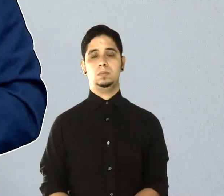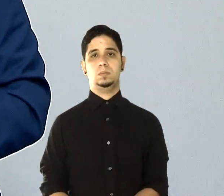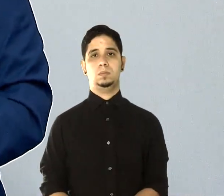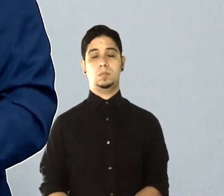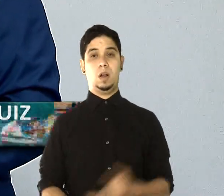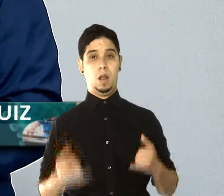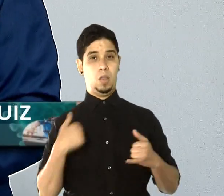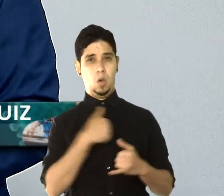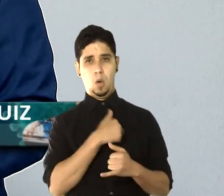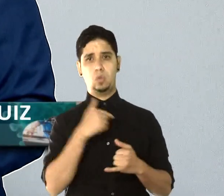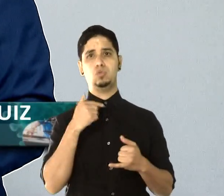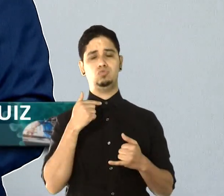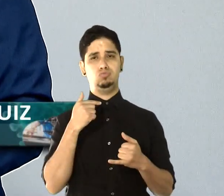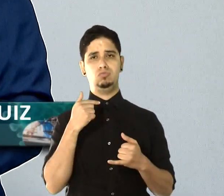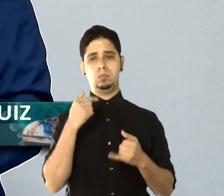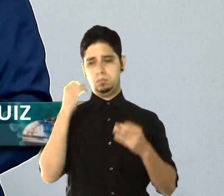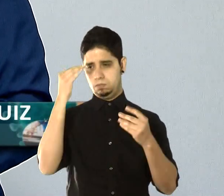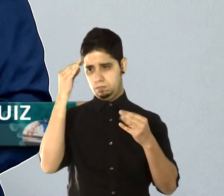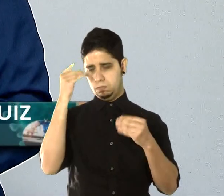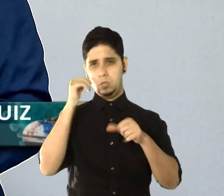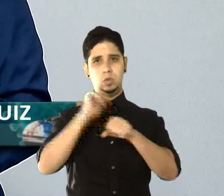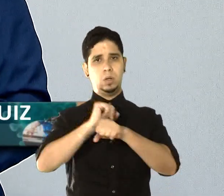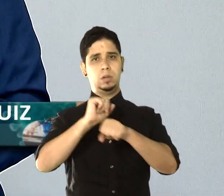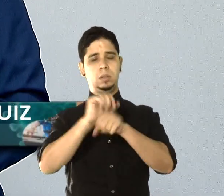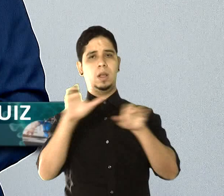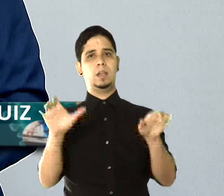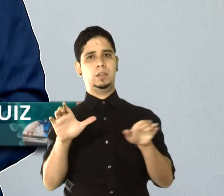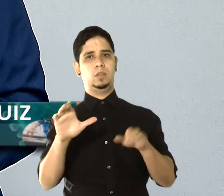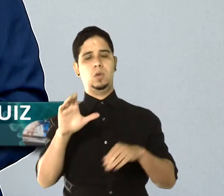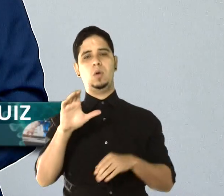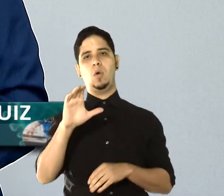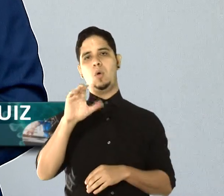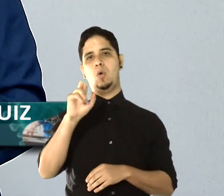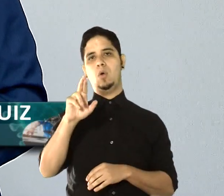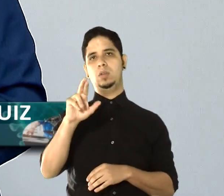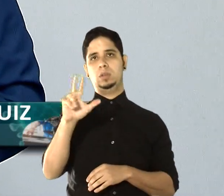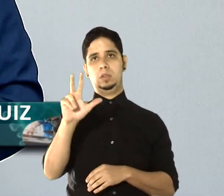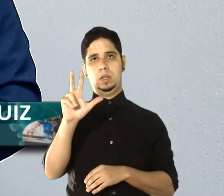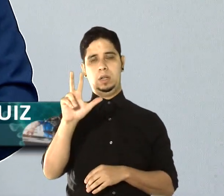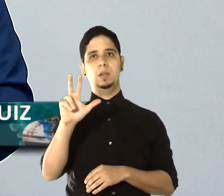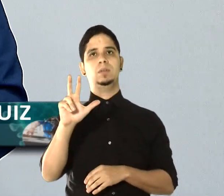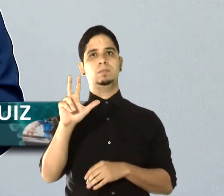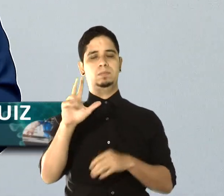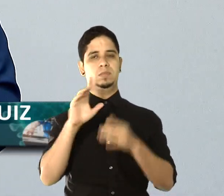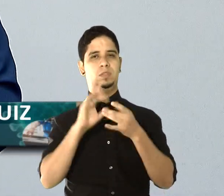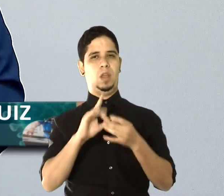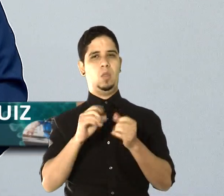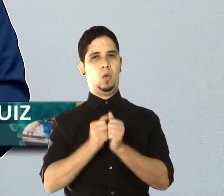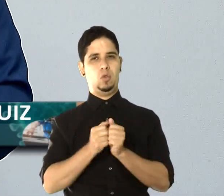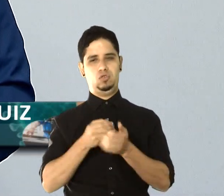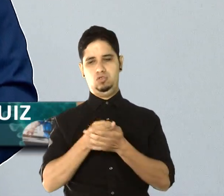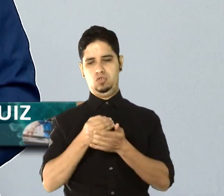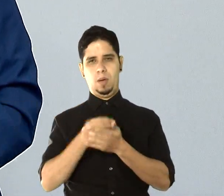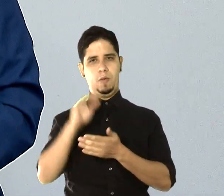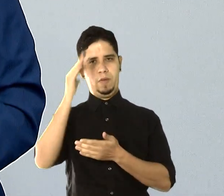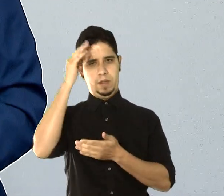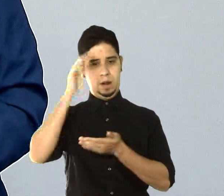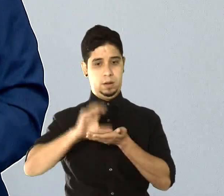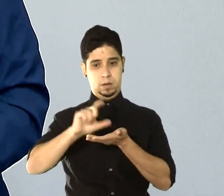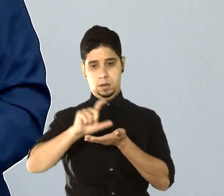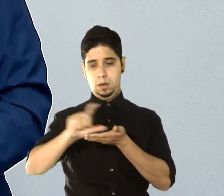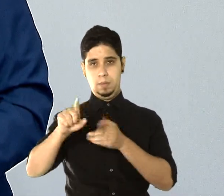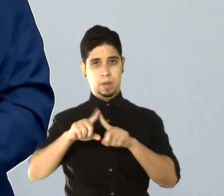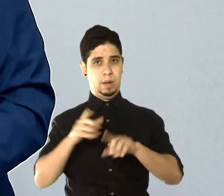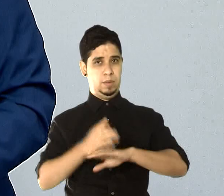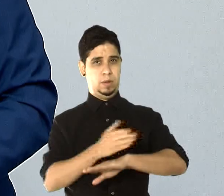Estamos analizando los trabajos que realiza COR 3 en el desembolso de fondos federales para la recuperación de la